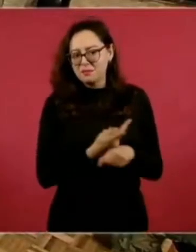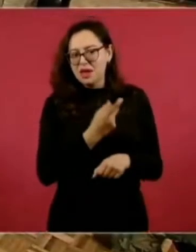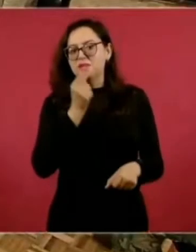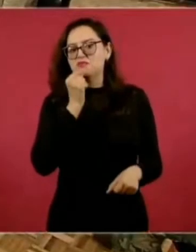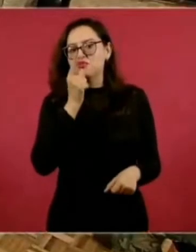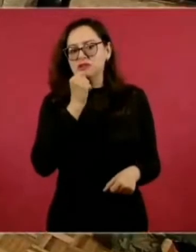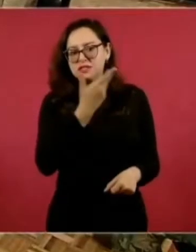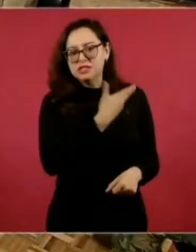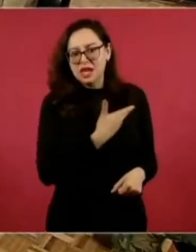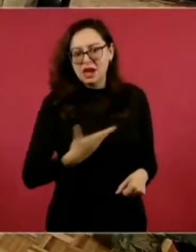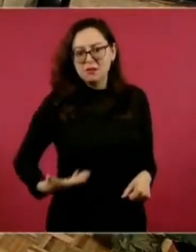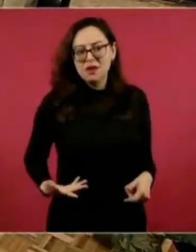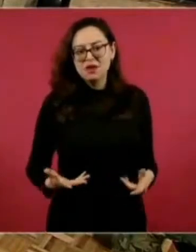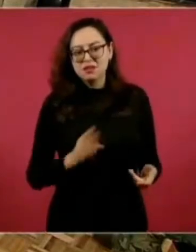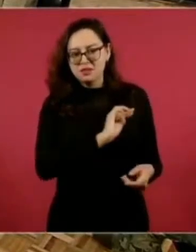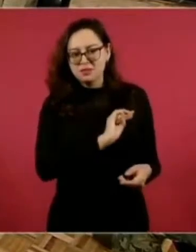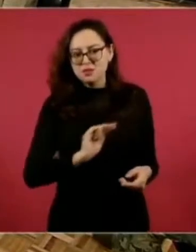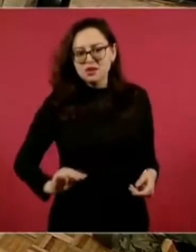ya no está acusado